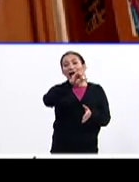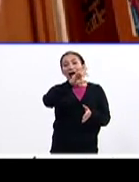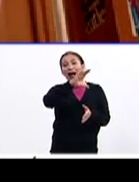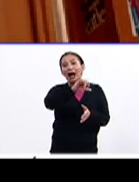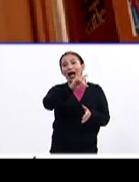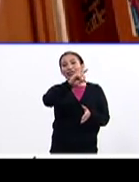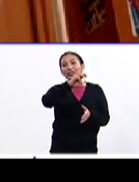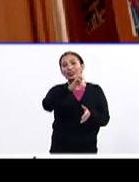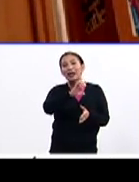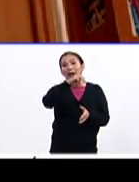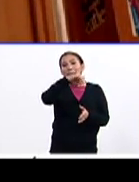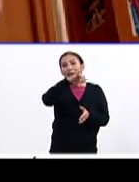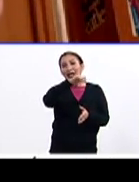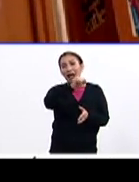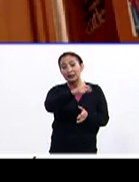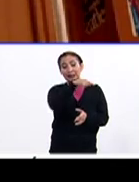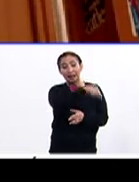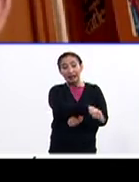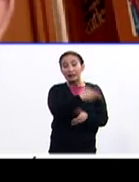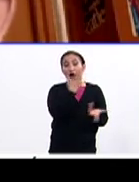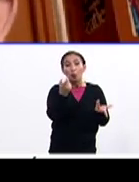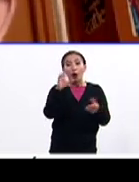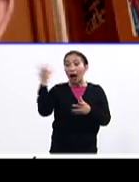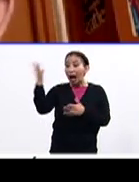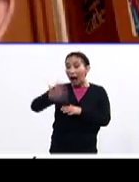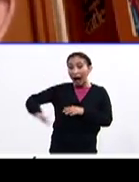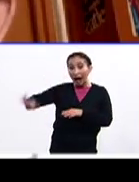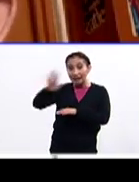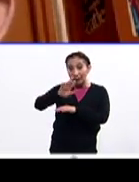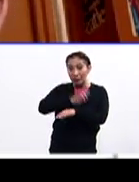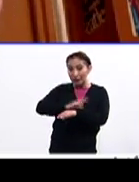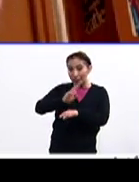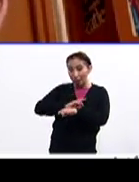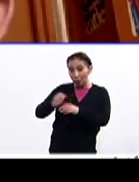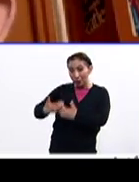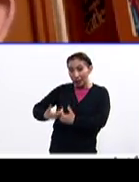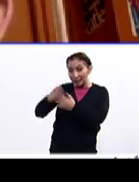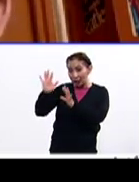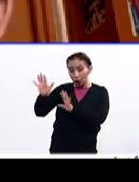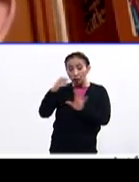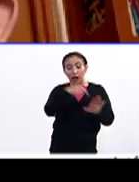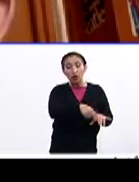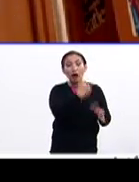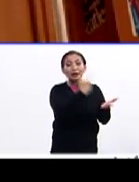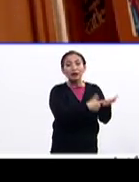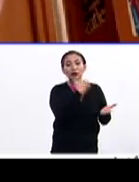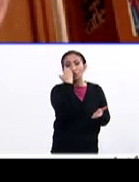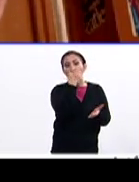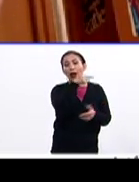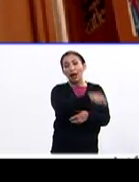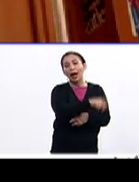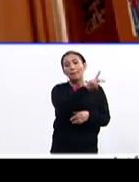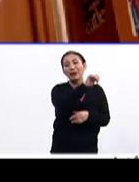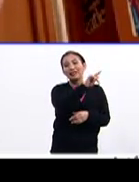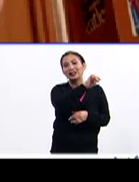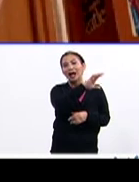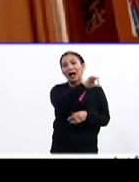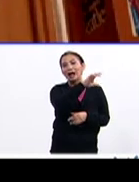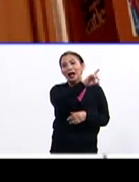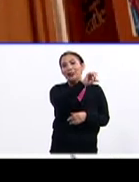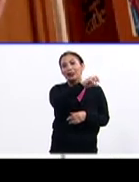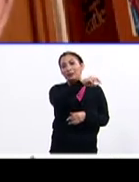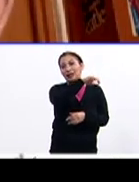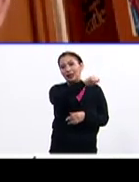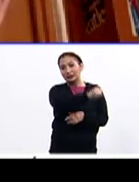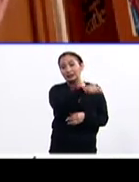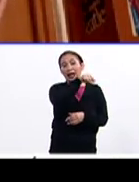es decir, patentes que no se hacen en el ámbito privado, sino en el ámbito académico. Esta es una